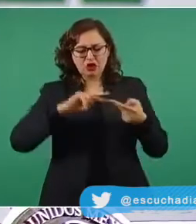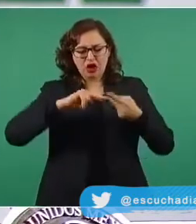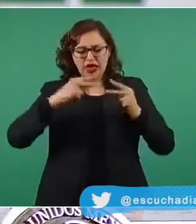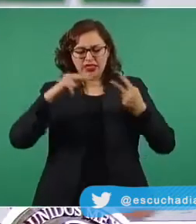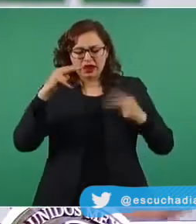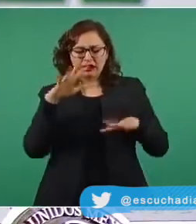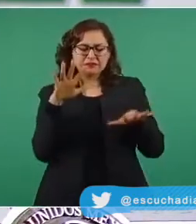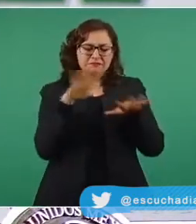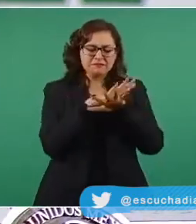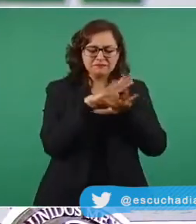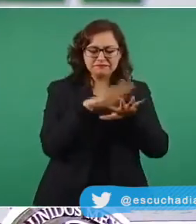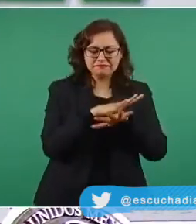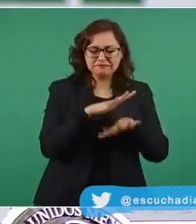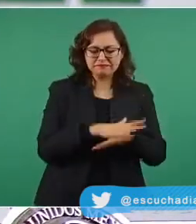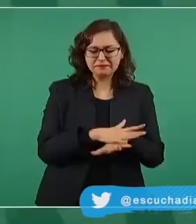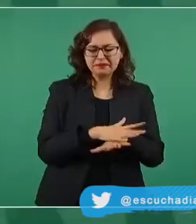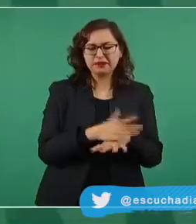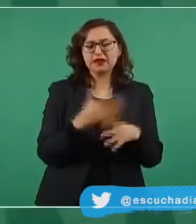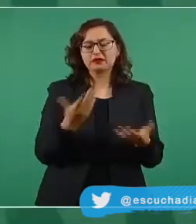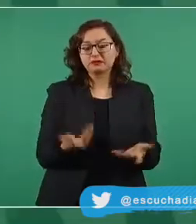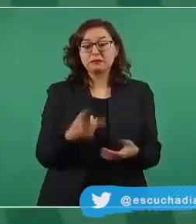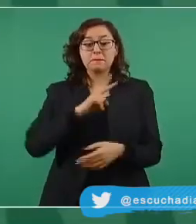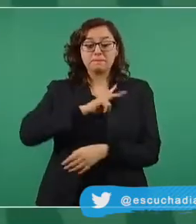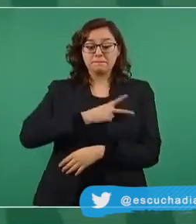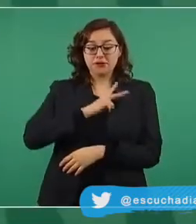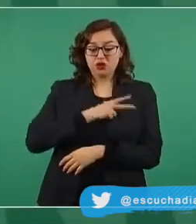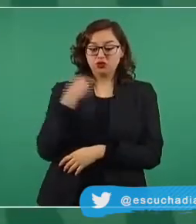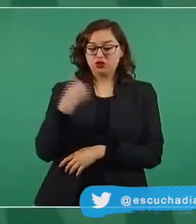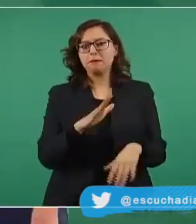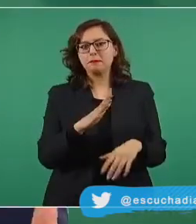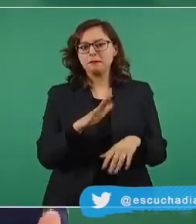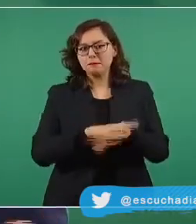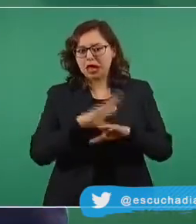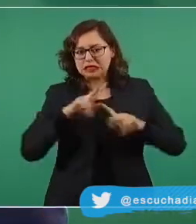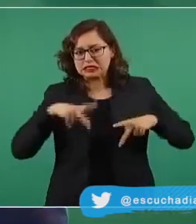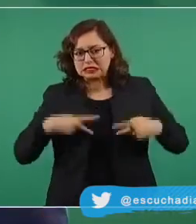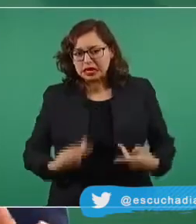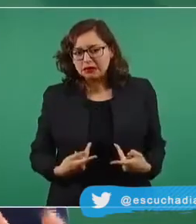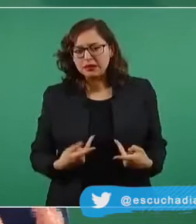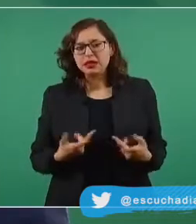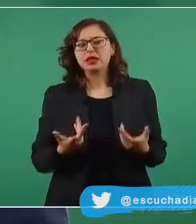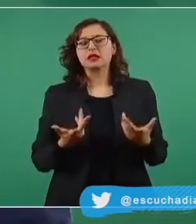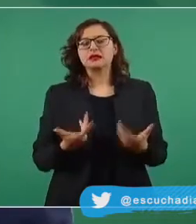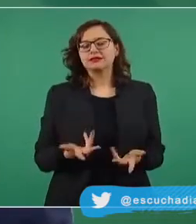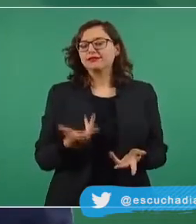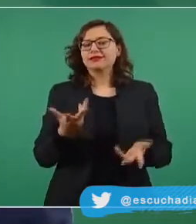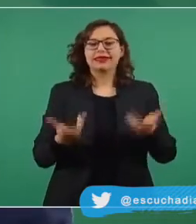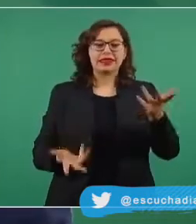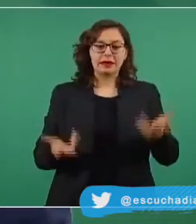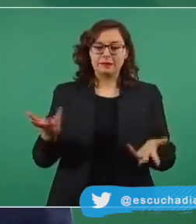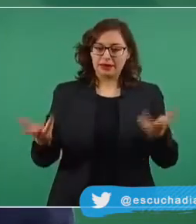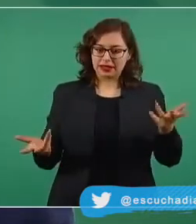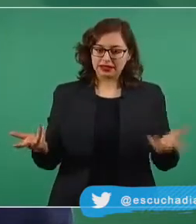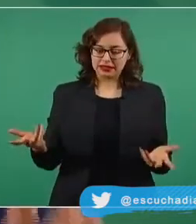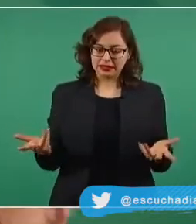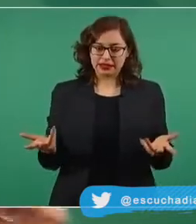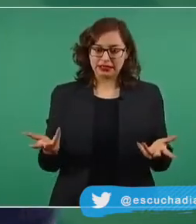nuevos casos de COVID-19 en todo el país y a nivel nacional hay 20.383 casos